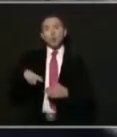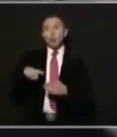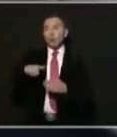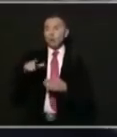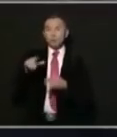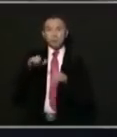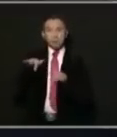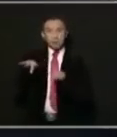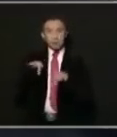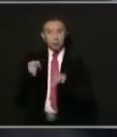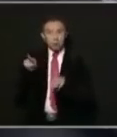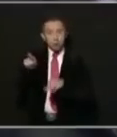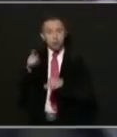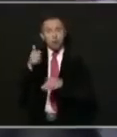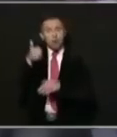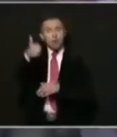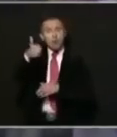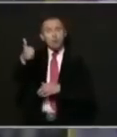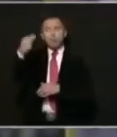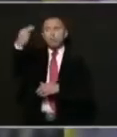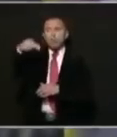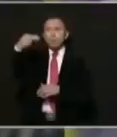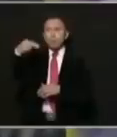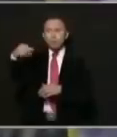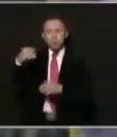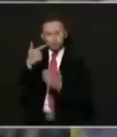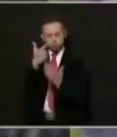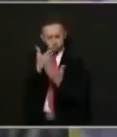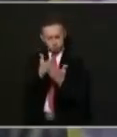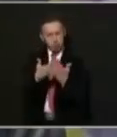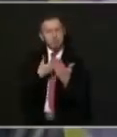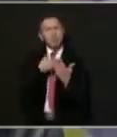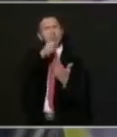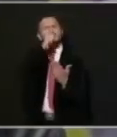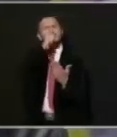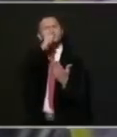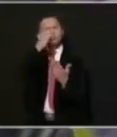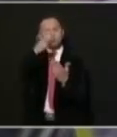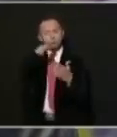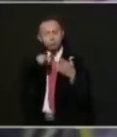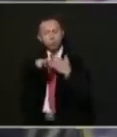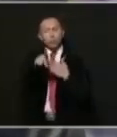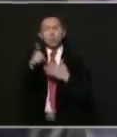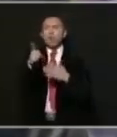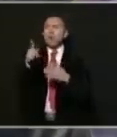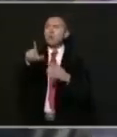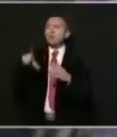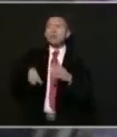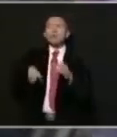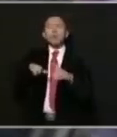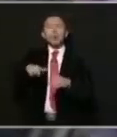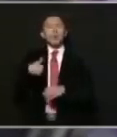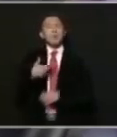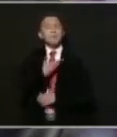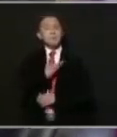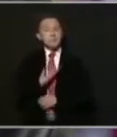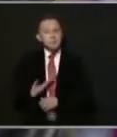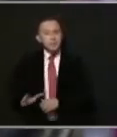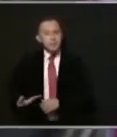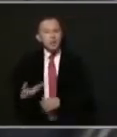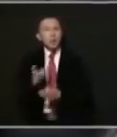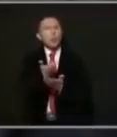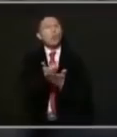públicos del Estado. ¿Cuánto gana el presidente? ¿Cuánto